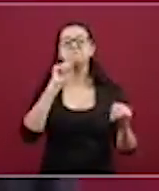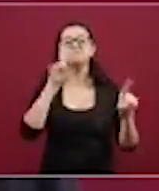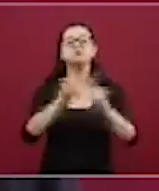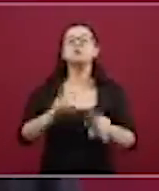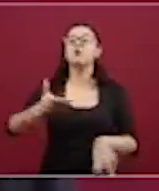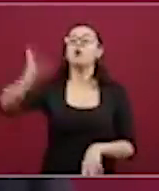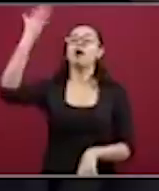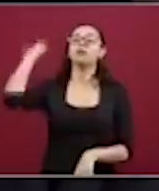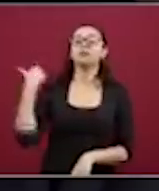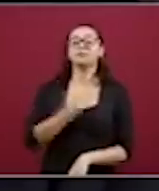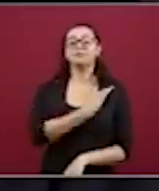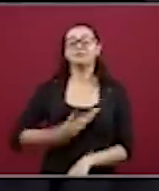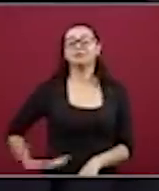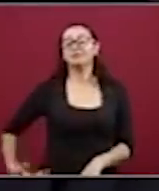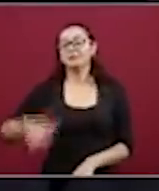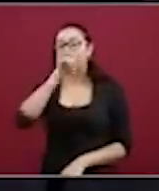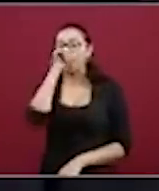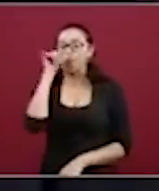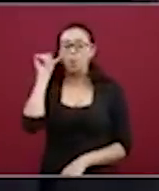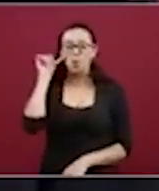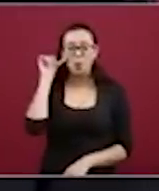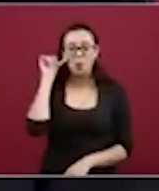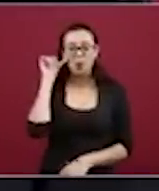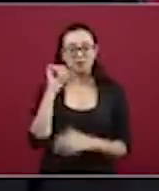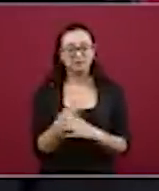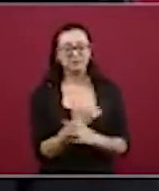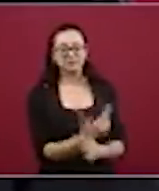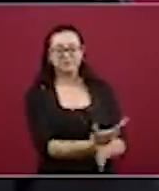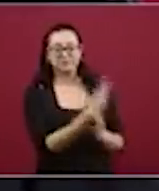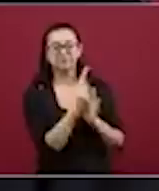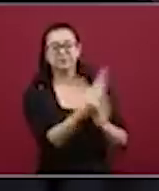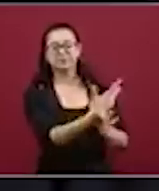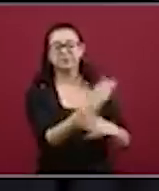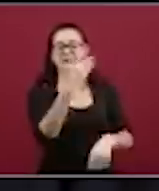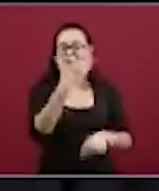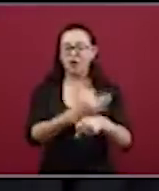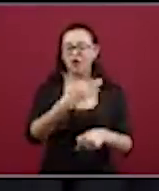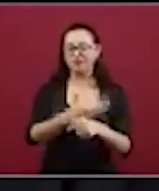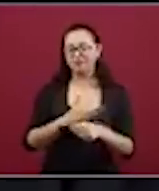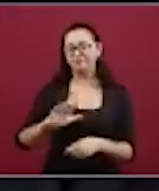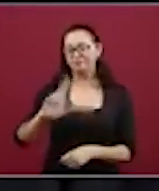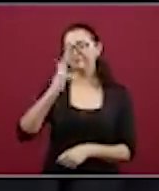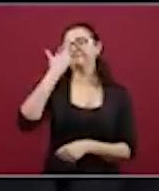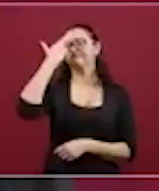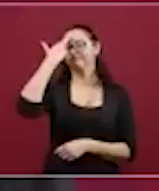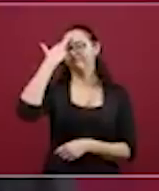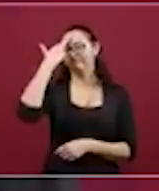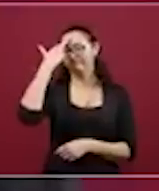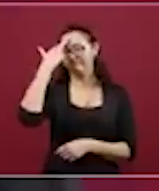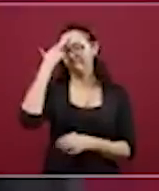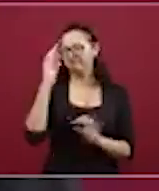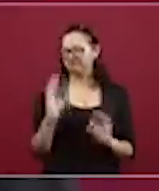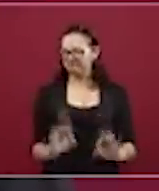Juárez, que es muy oportuno recordarlo, y